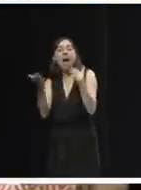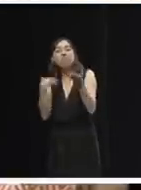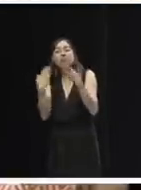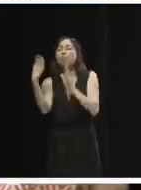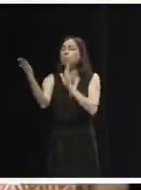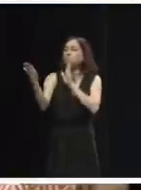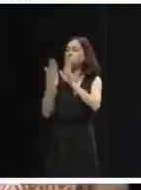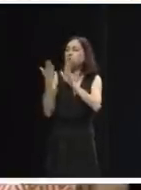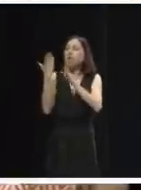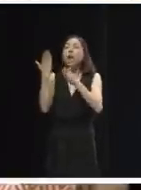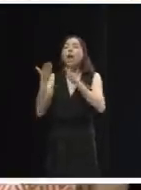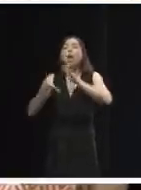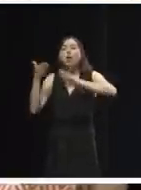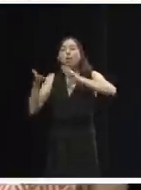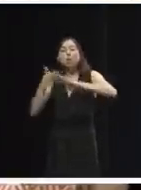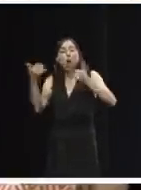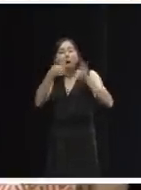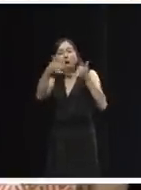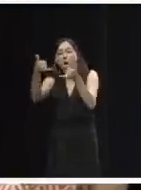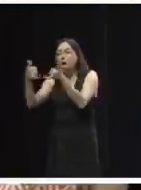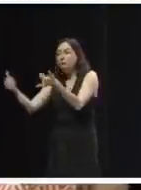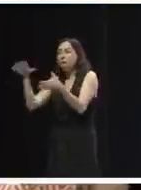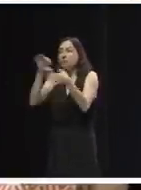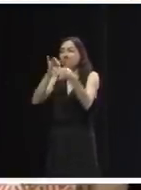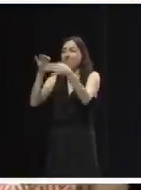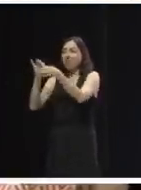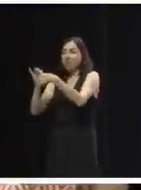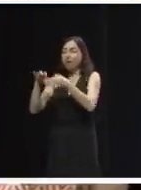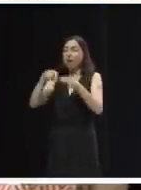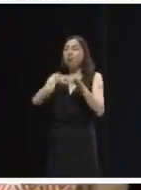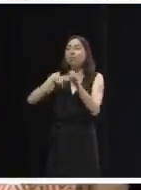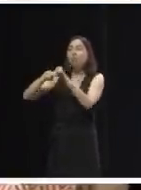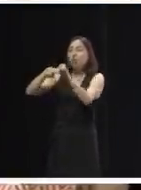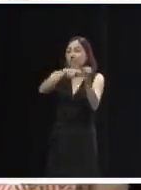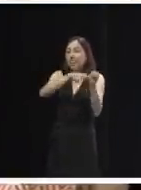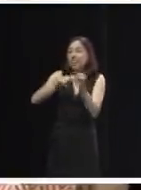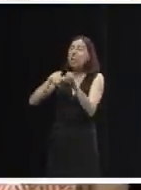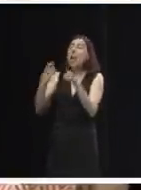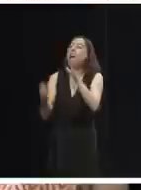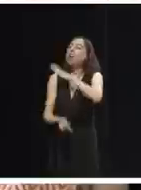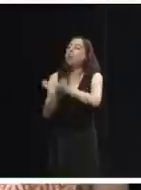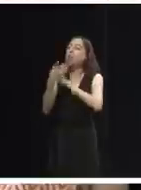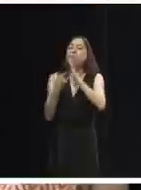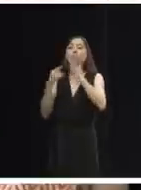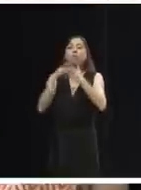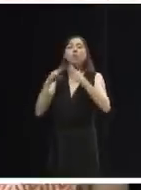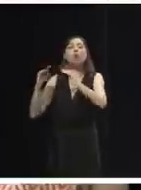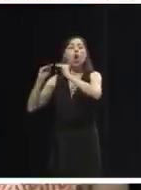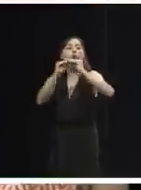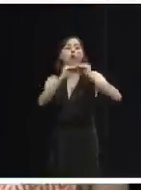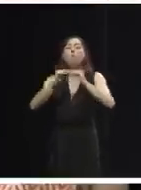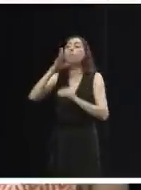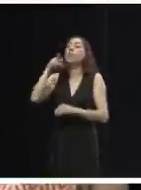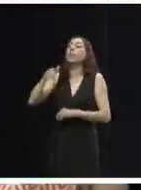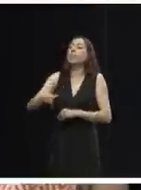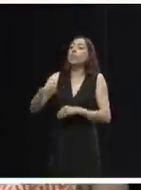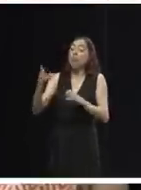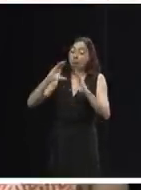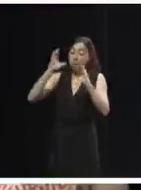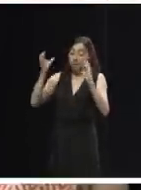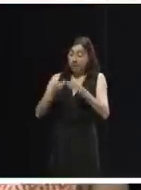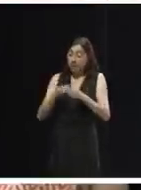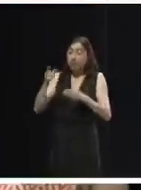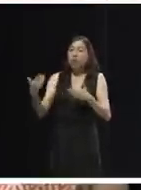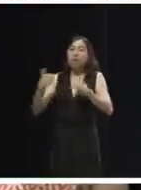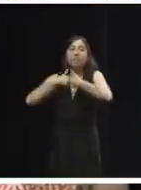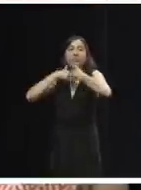construir esos hilos de solidaridad, a construir un proyecto en común, porque este partido está abierto y lo vamos